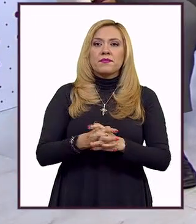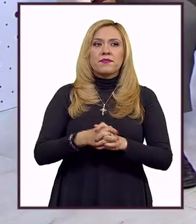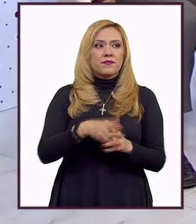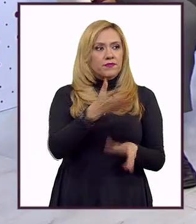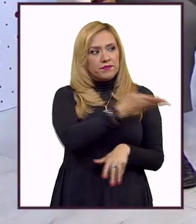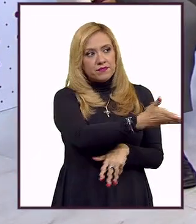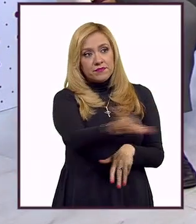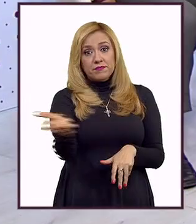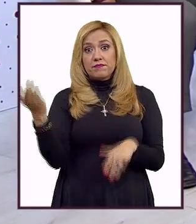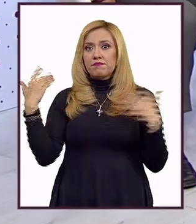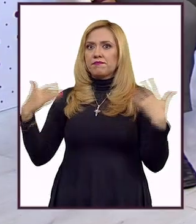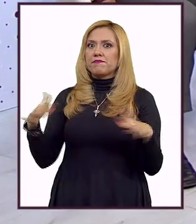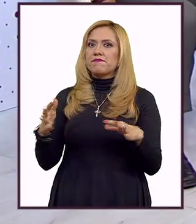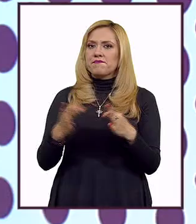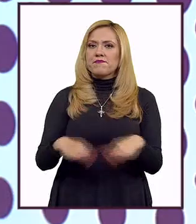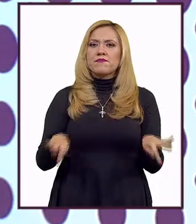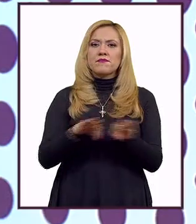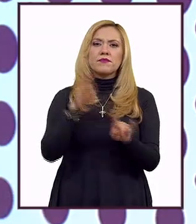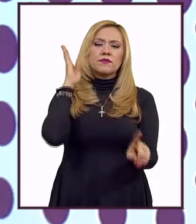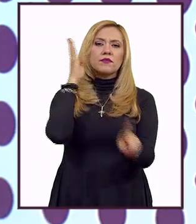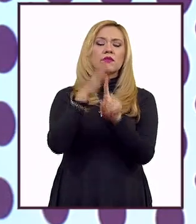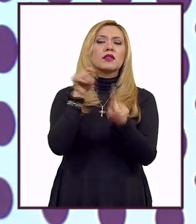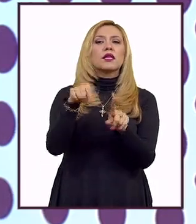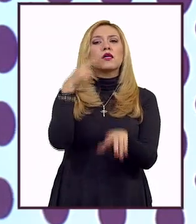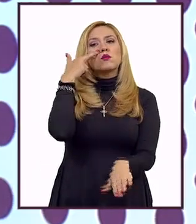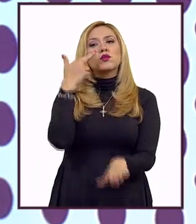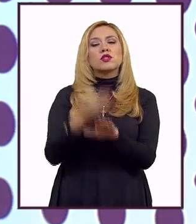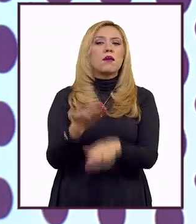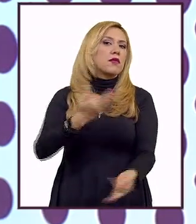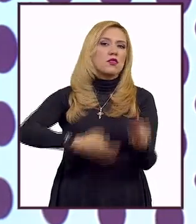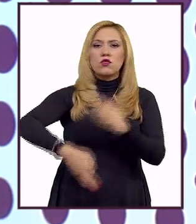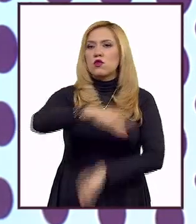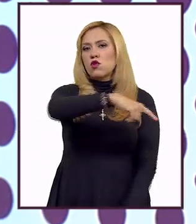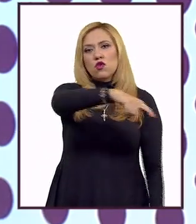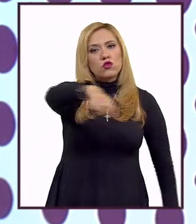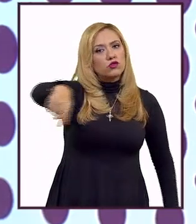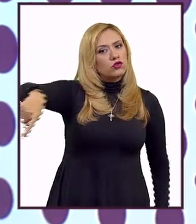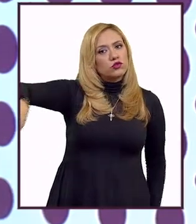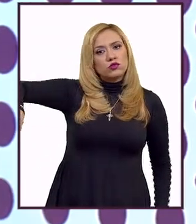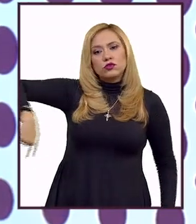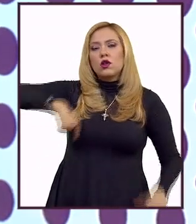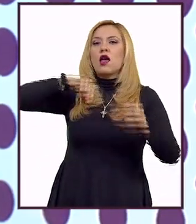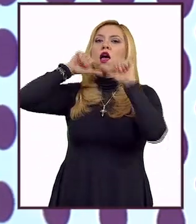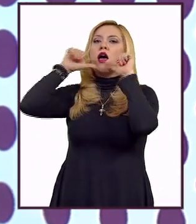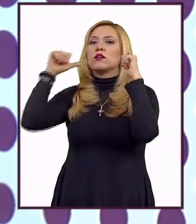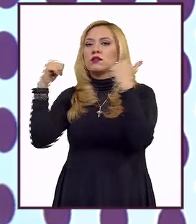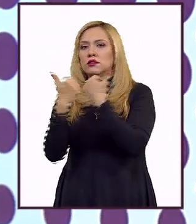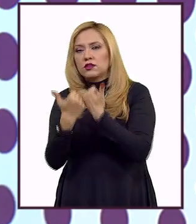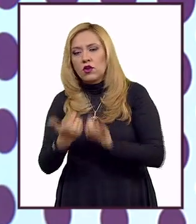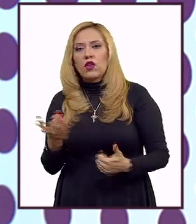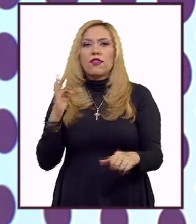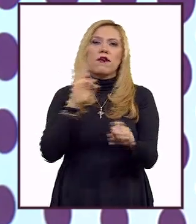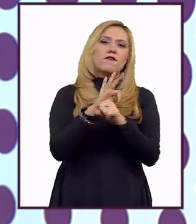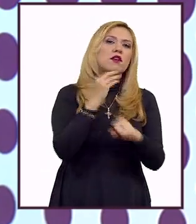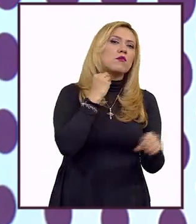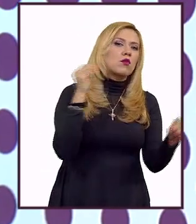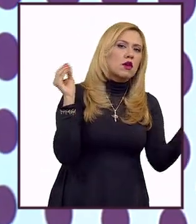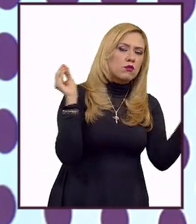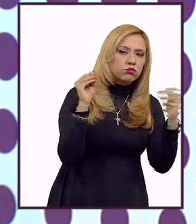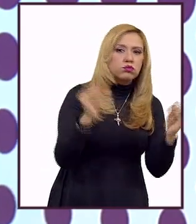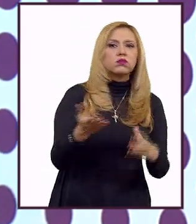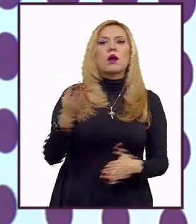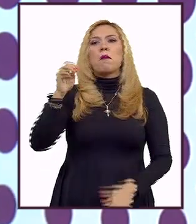han dicho, que creo que es al punto, es que esto es responsabilidad de todos. Total. Es responsabilidad de la sociedad civil, de los defensores, de los